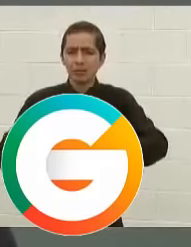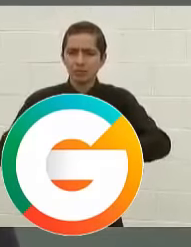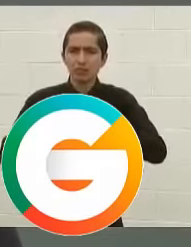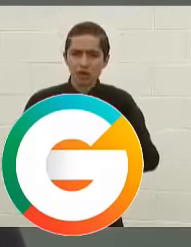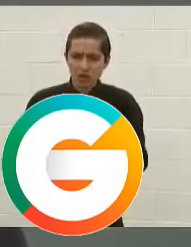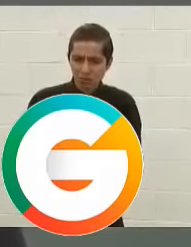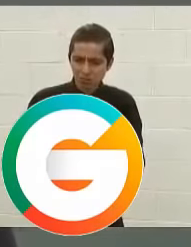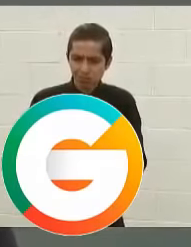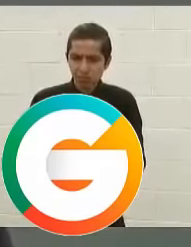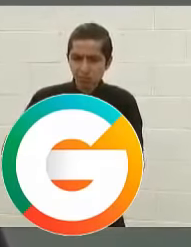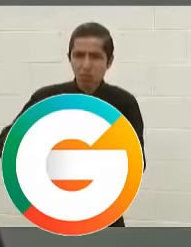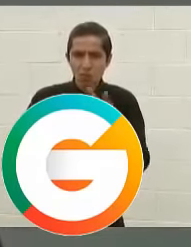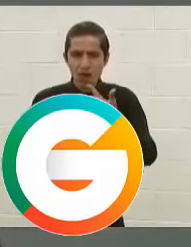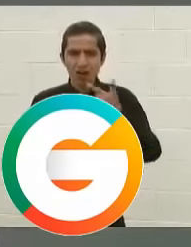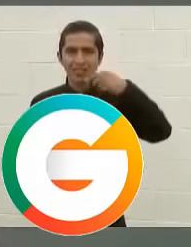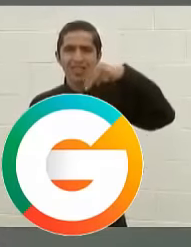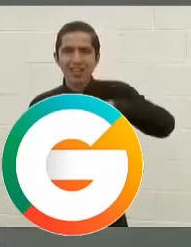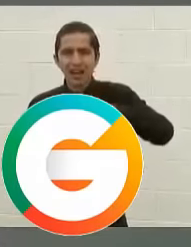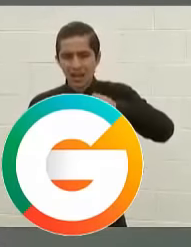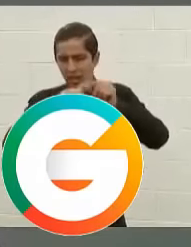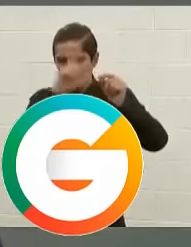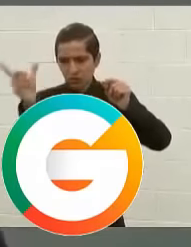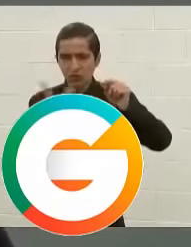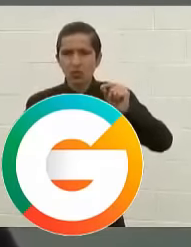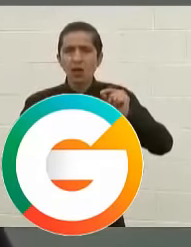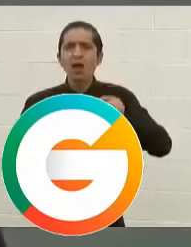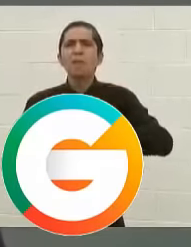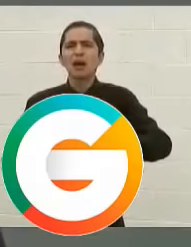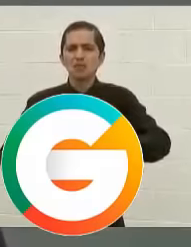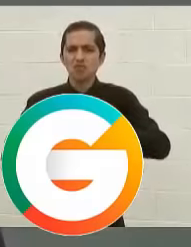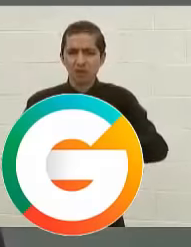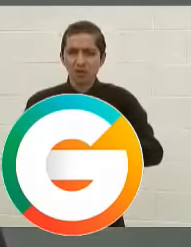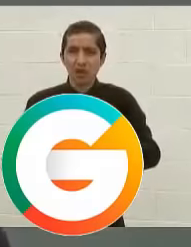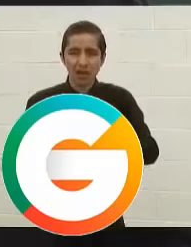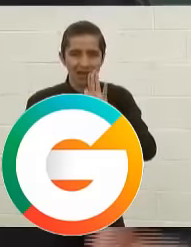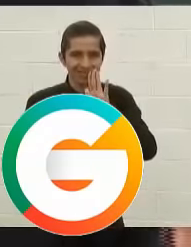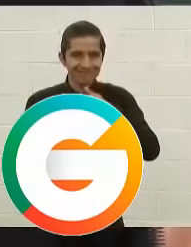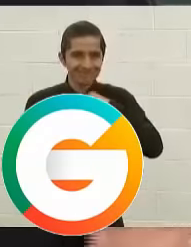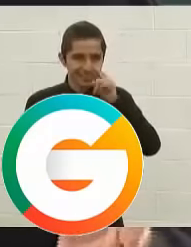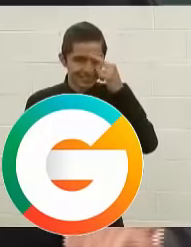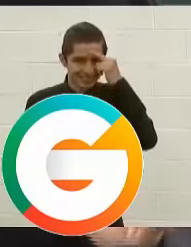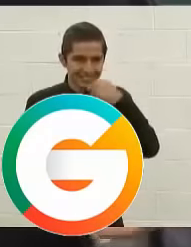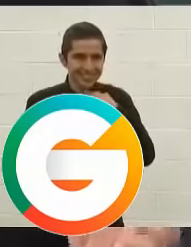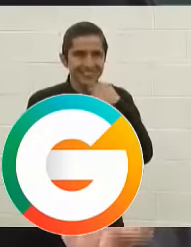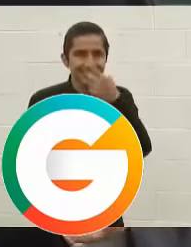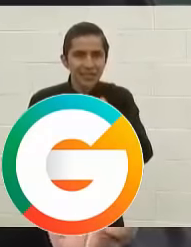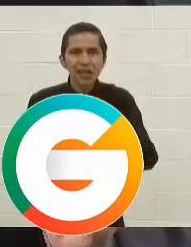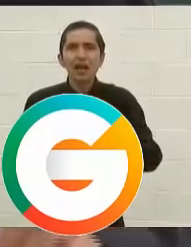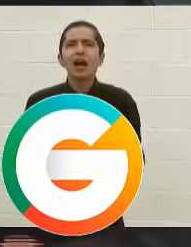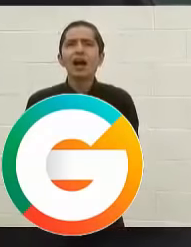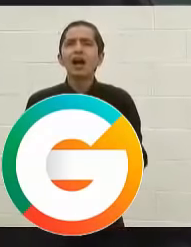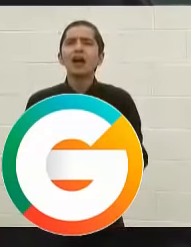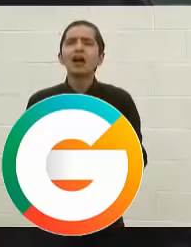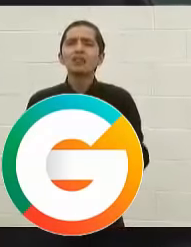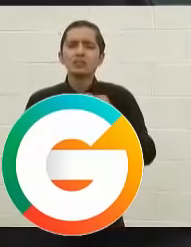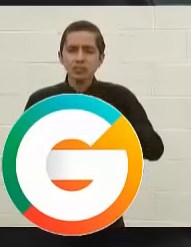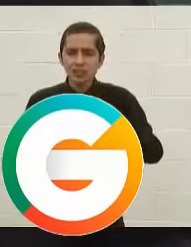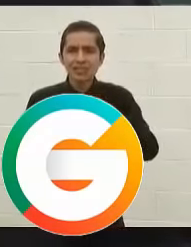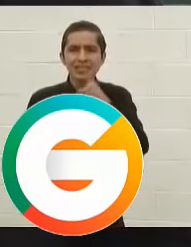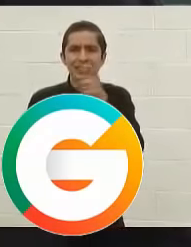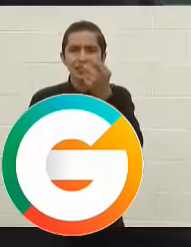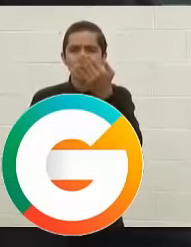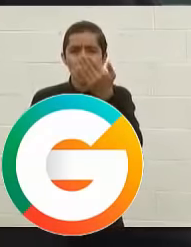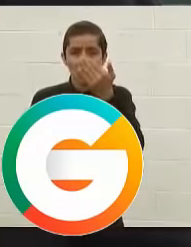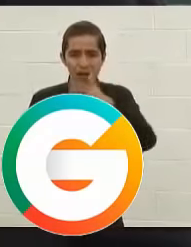la presencia de la Guardia a nivel nacional. Solo les recuerdo que iniciamos cubriendo